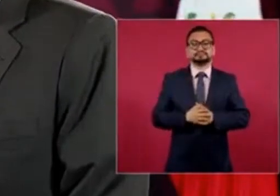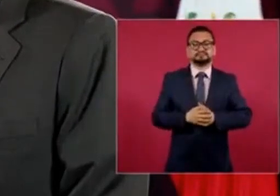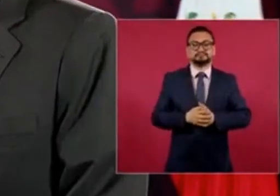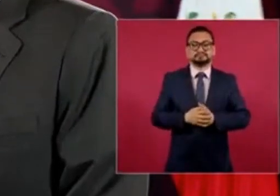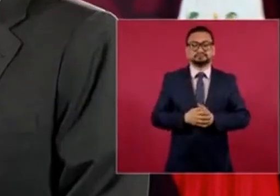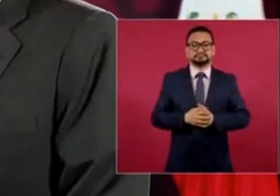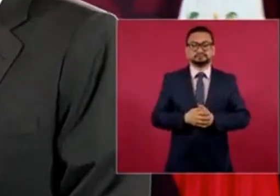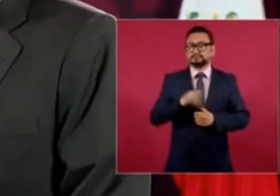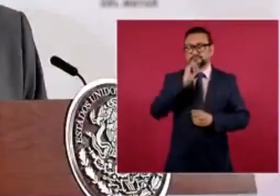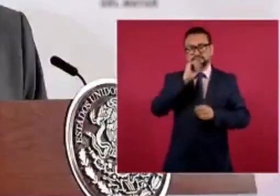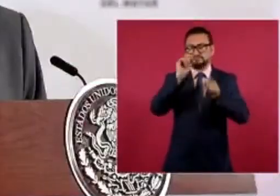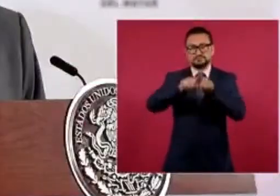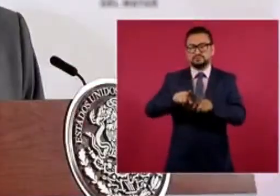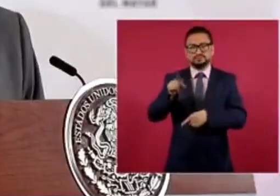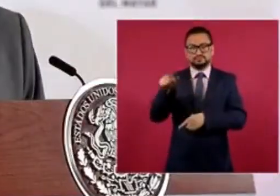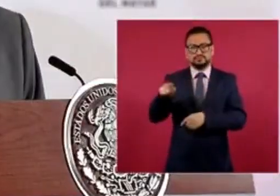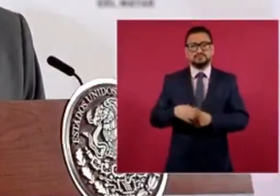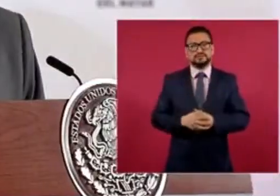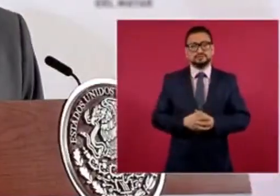Lo mismo,